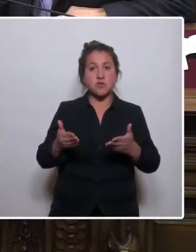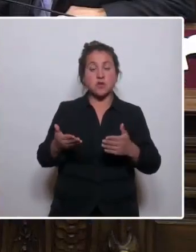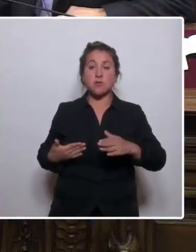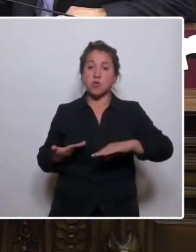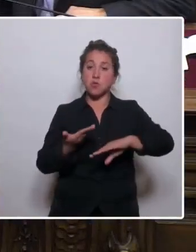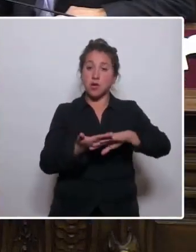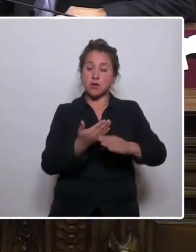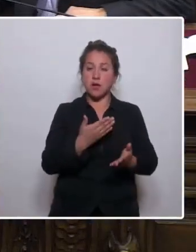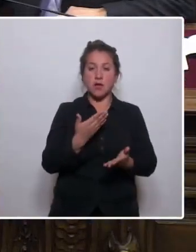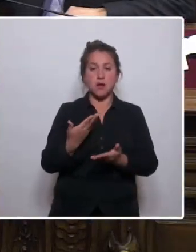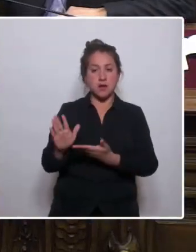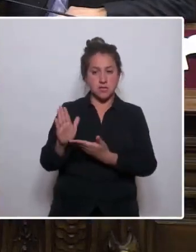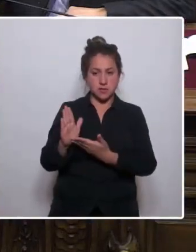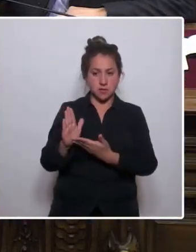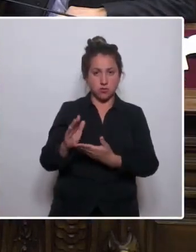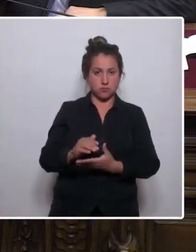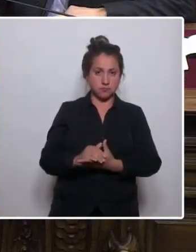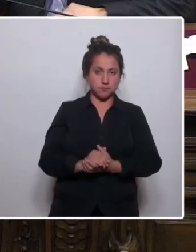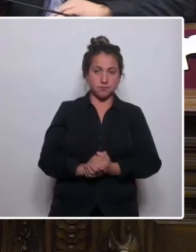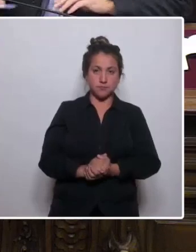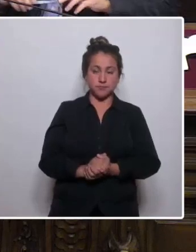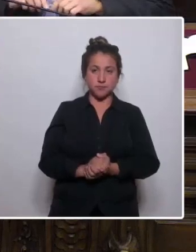rechazada.